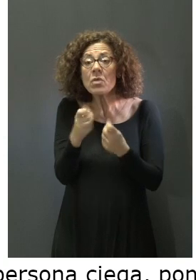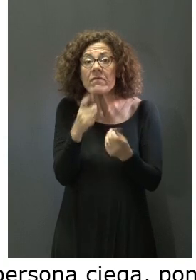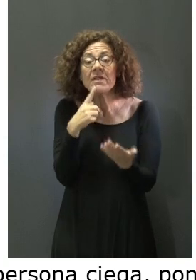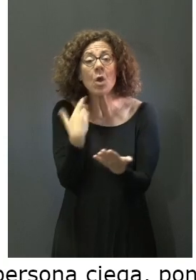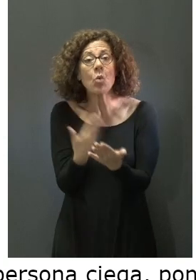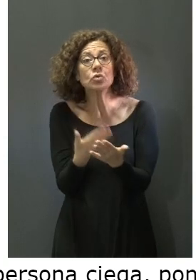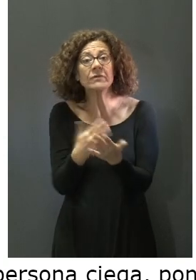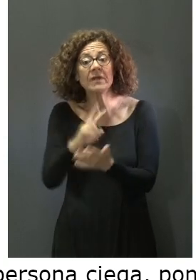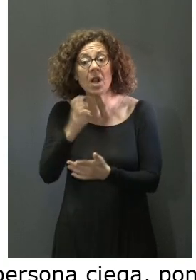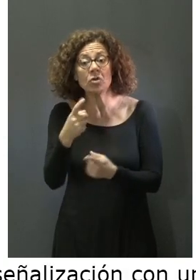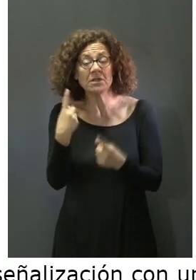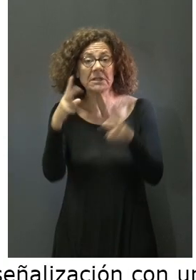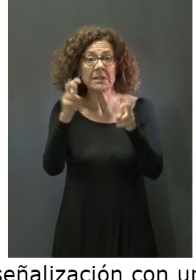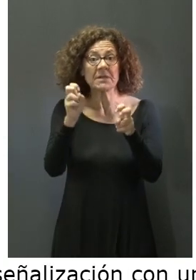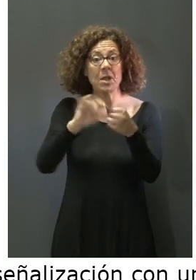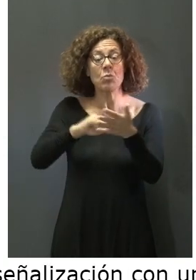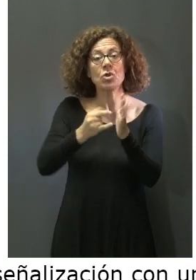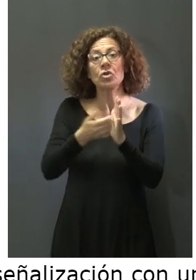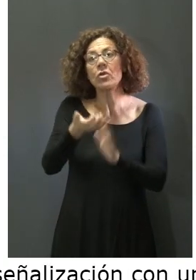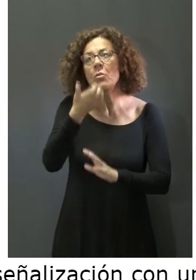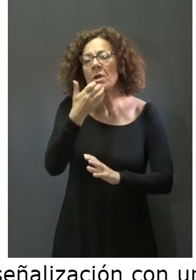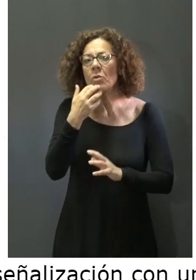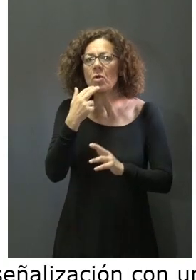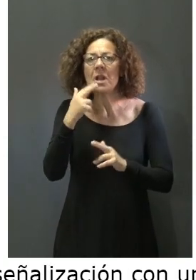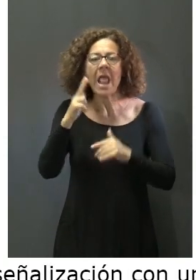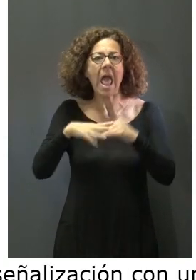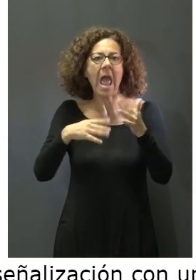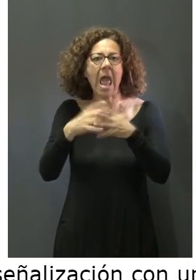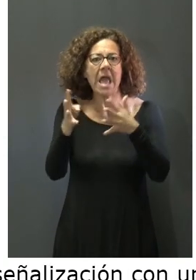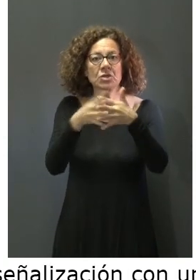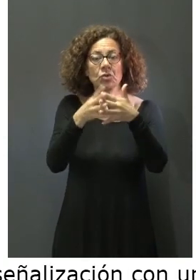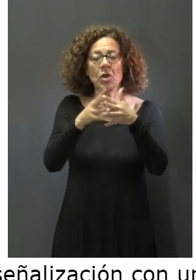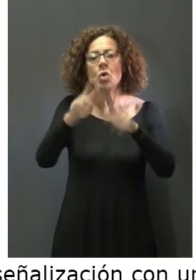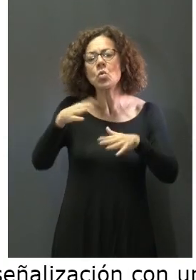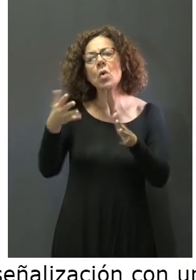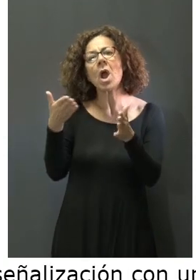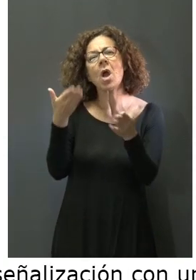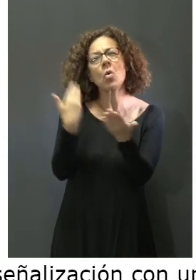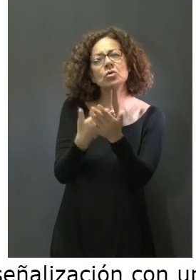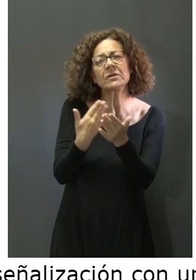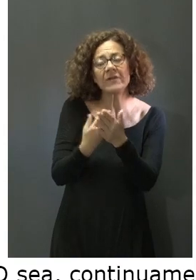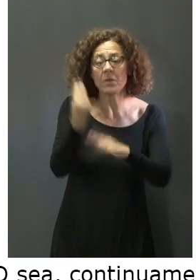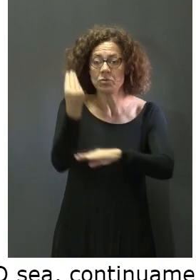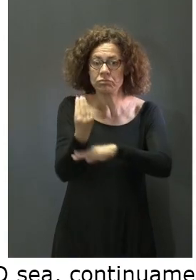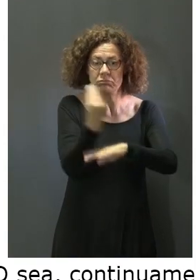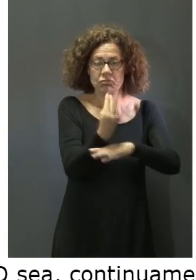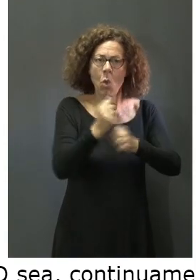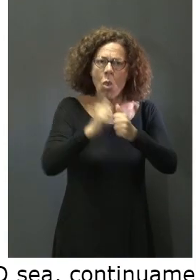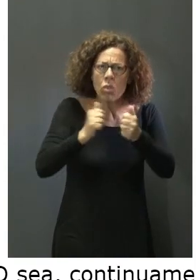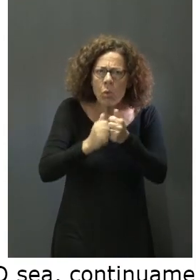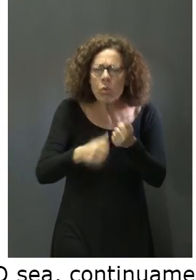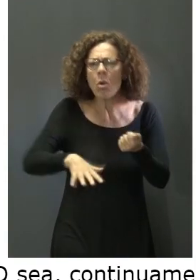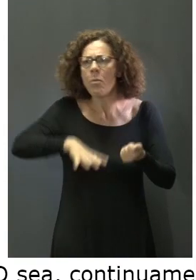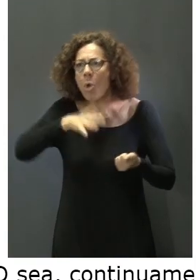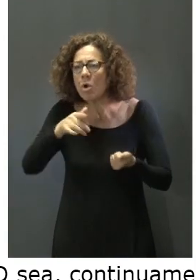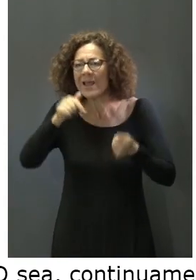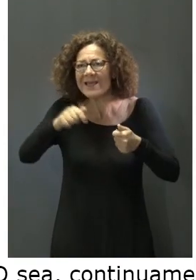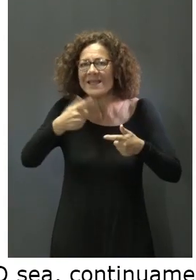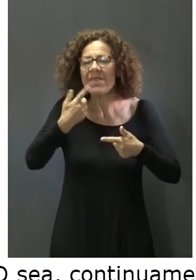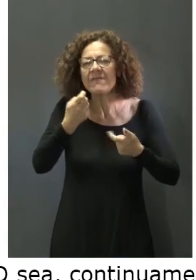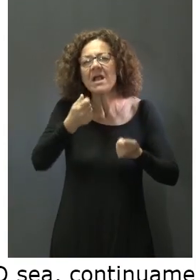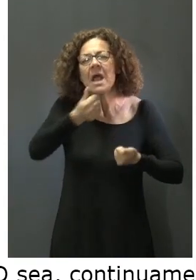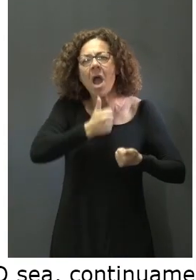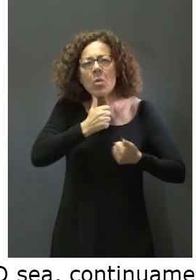justificamos en otros aspectos del proyecto, como puede ser la estructura. Nunca estamos justificando que ponemos los pilares de hormigón con esta sección porque hay que aguantar